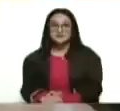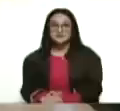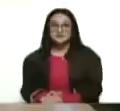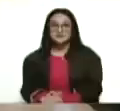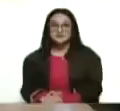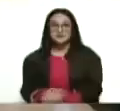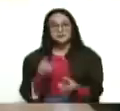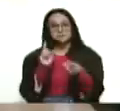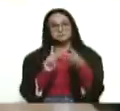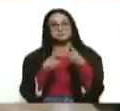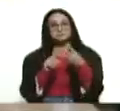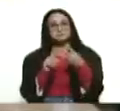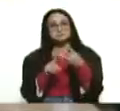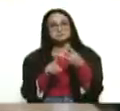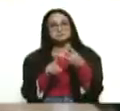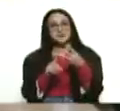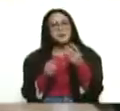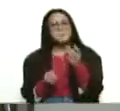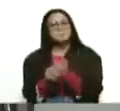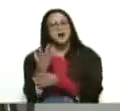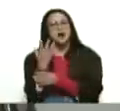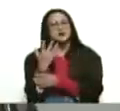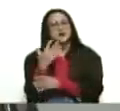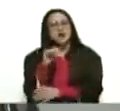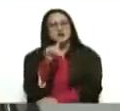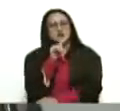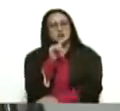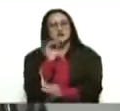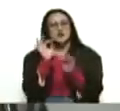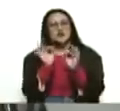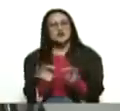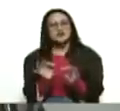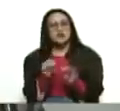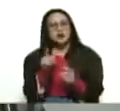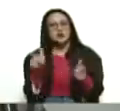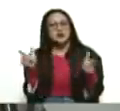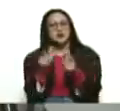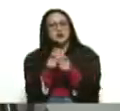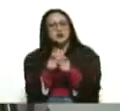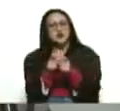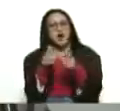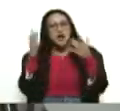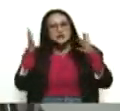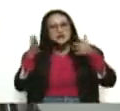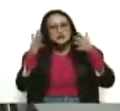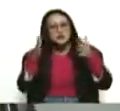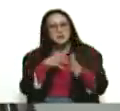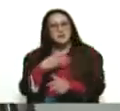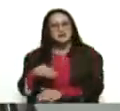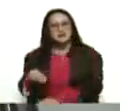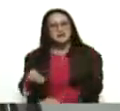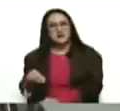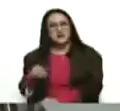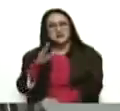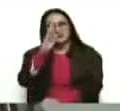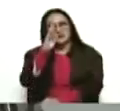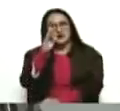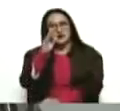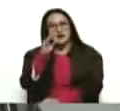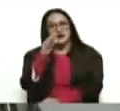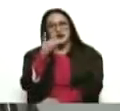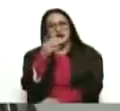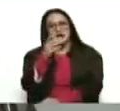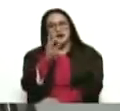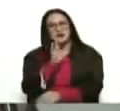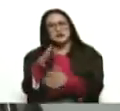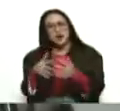Y lo tercero era, en mayo hubo información oficial de que usted se reunió con el asesor del presidente Joe Biden, Juan González, y